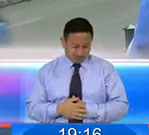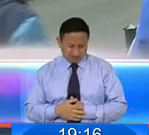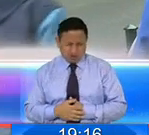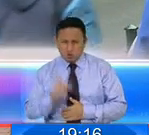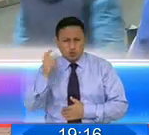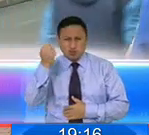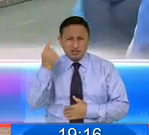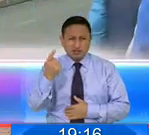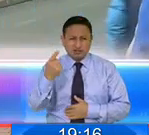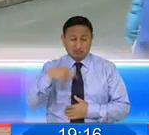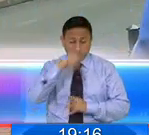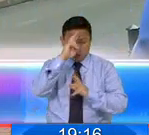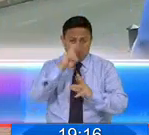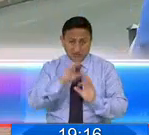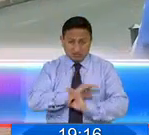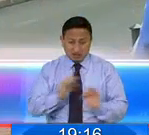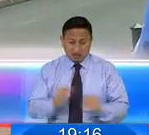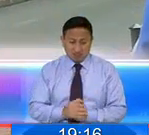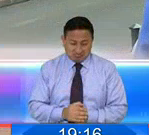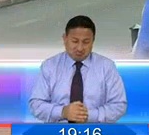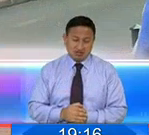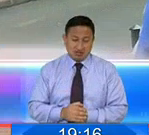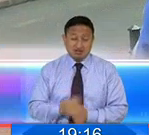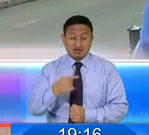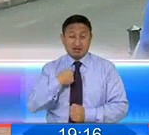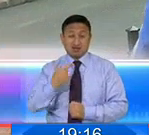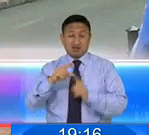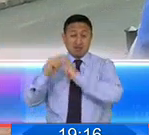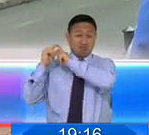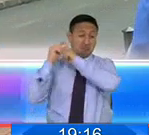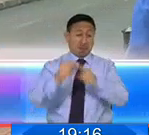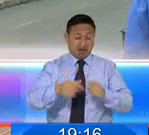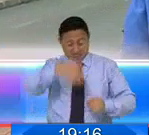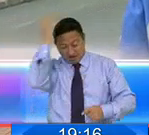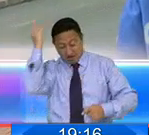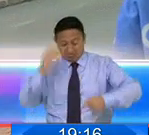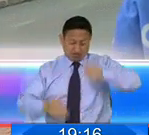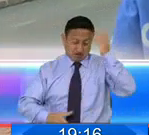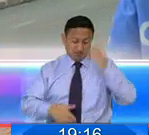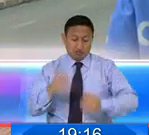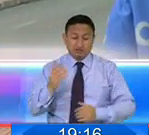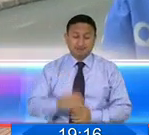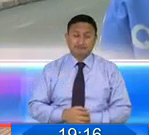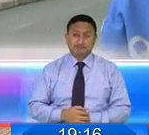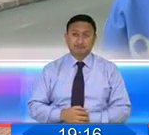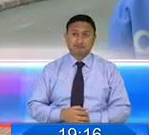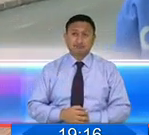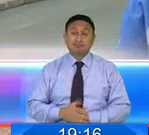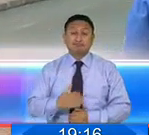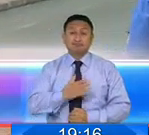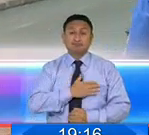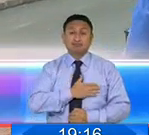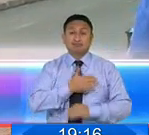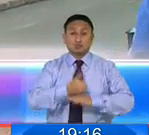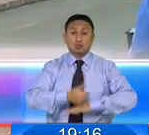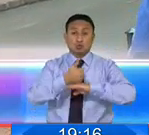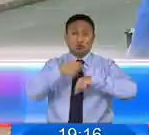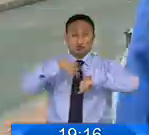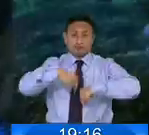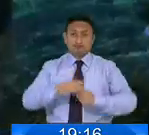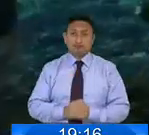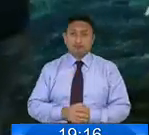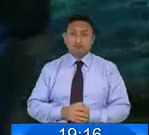todo para tratar de insultar a las instituciones que realizamos estas